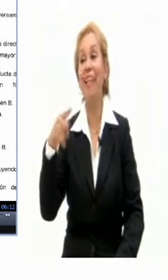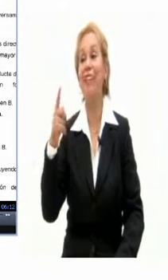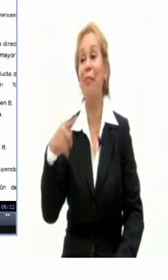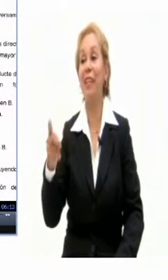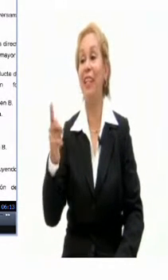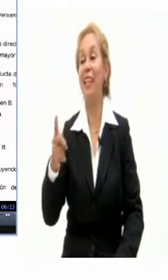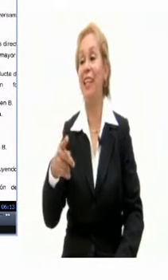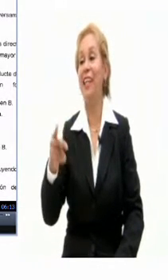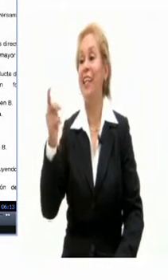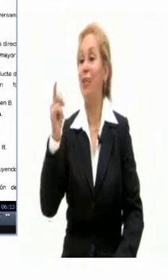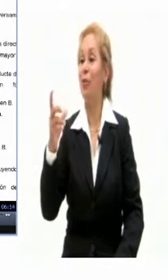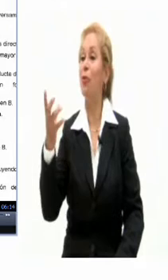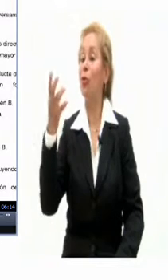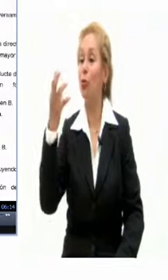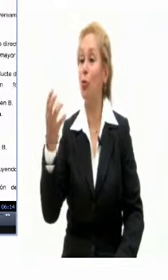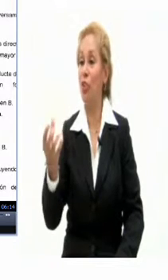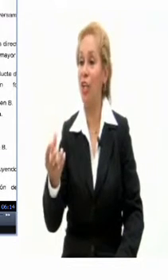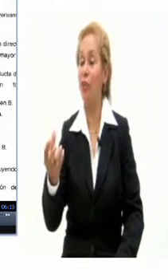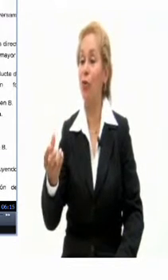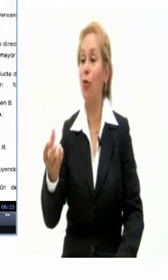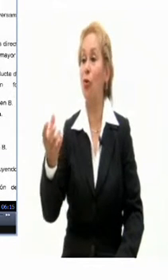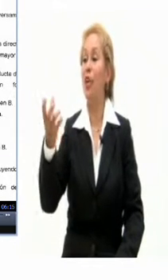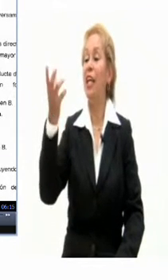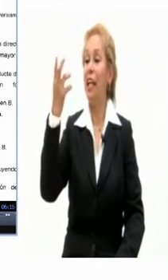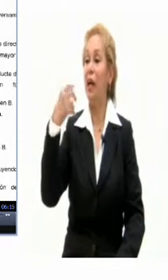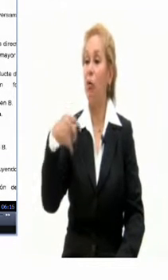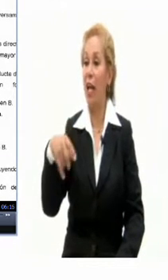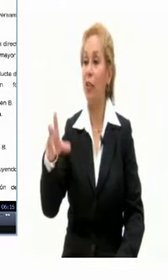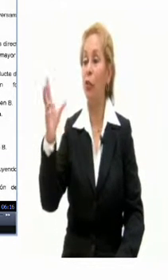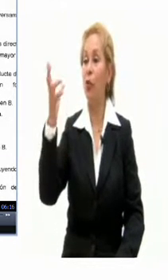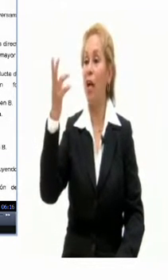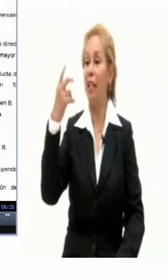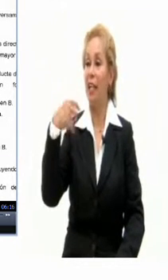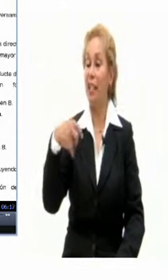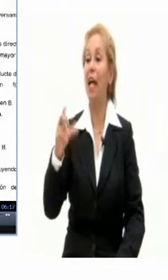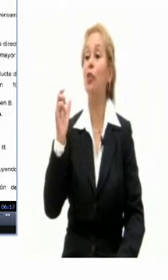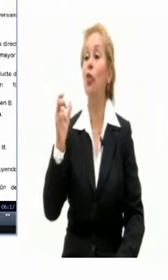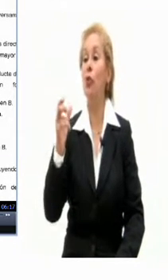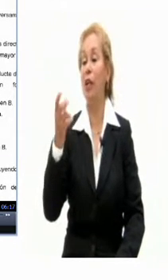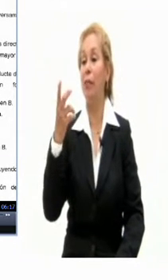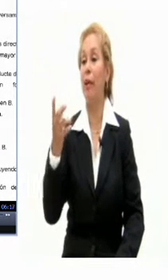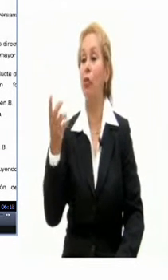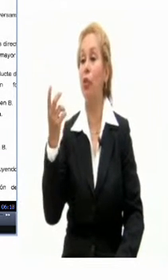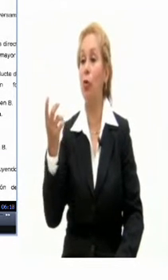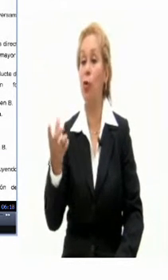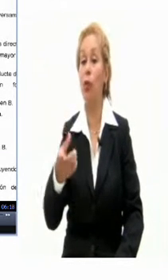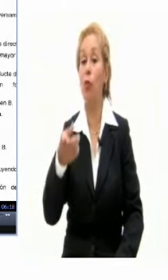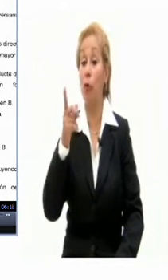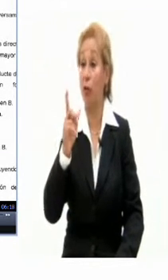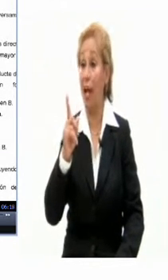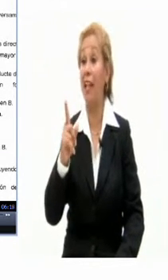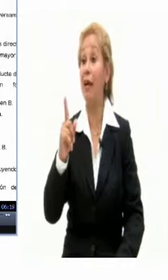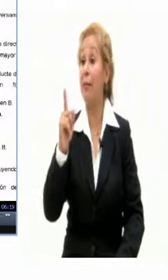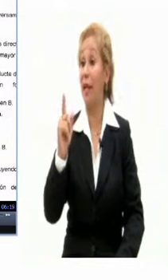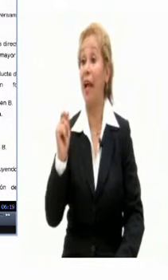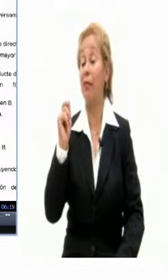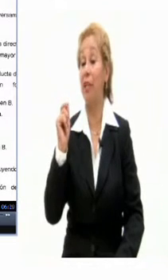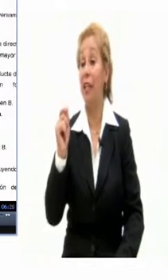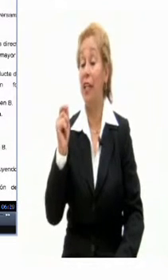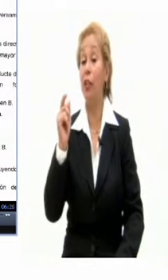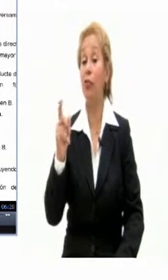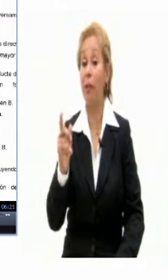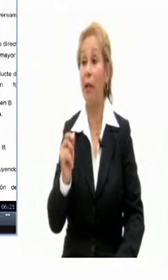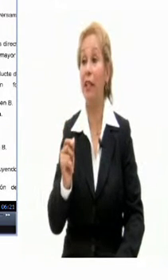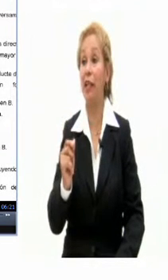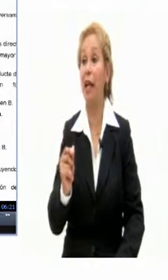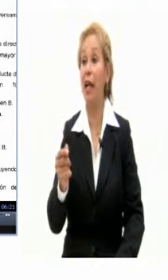estar permanentemente, ¿no?, construyendo, elaborando, analizando el marco teórico por cada